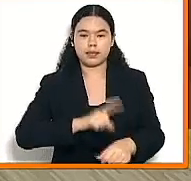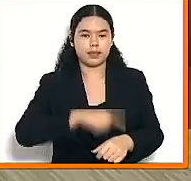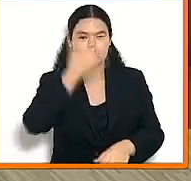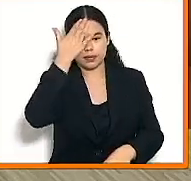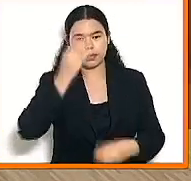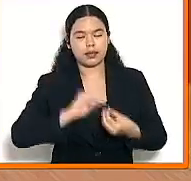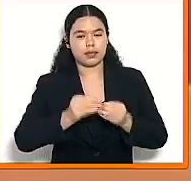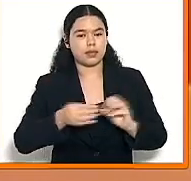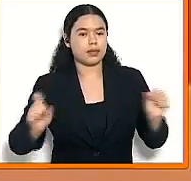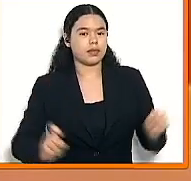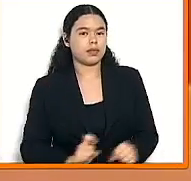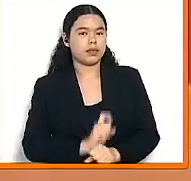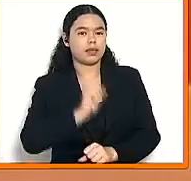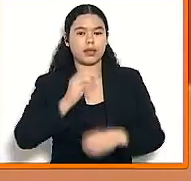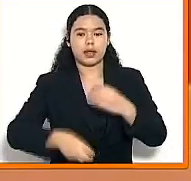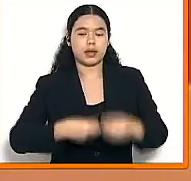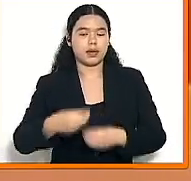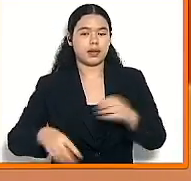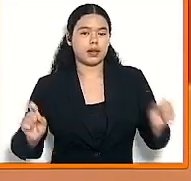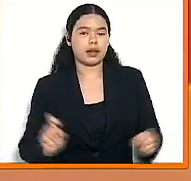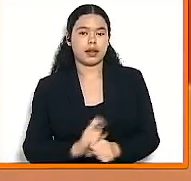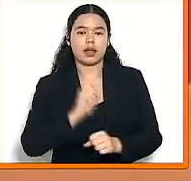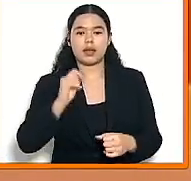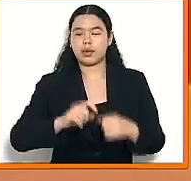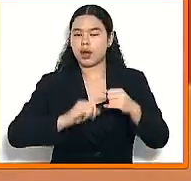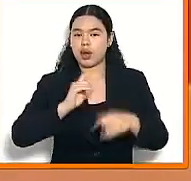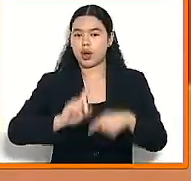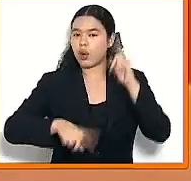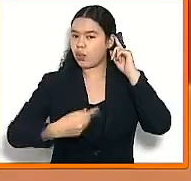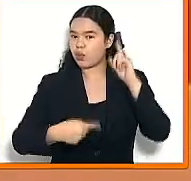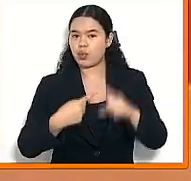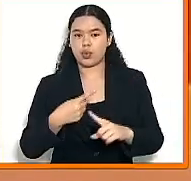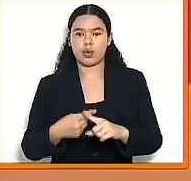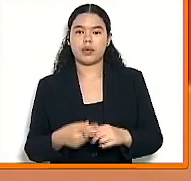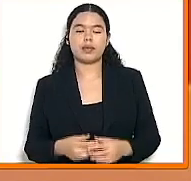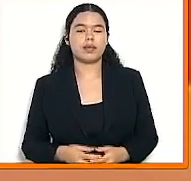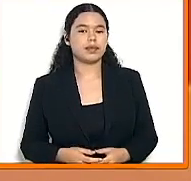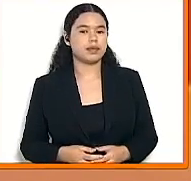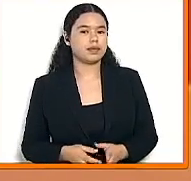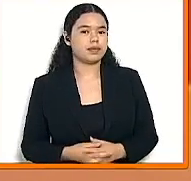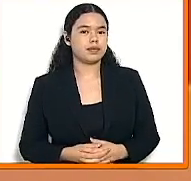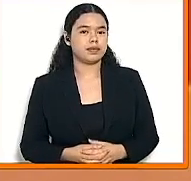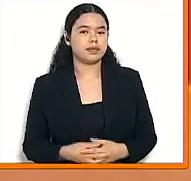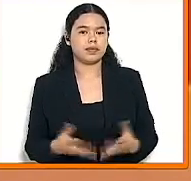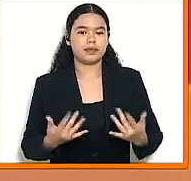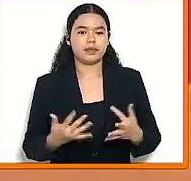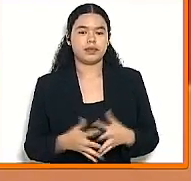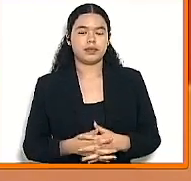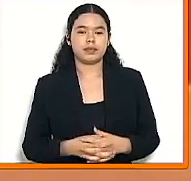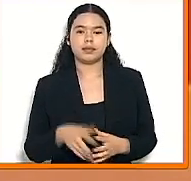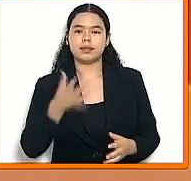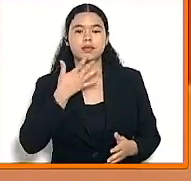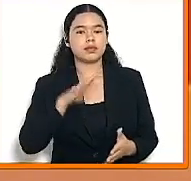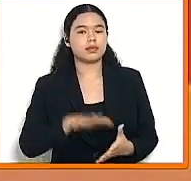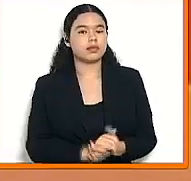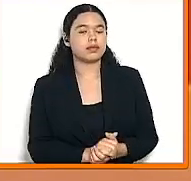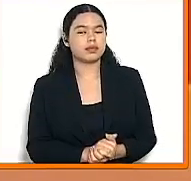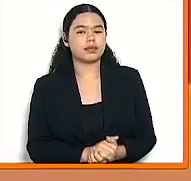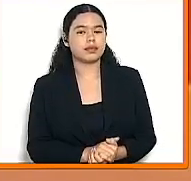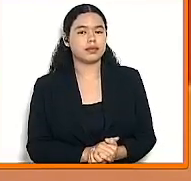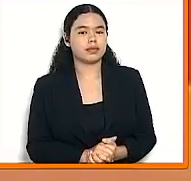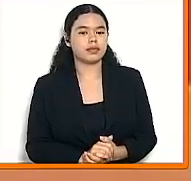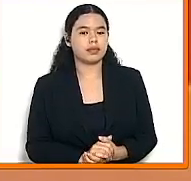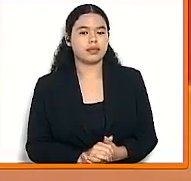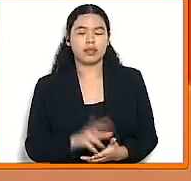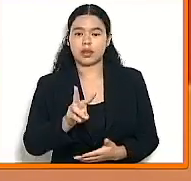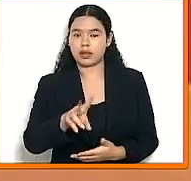de conocer cuál es esa esfera favorecida en su jugada de Multi-X y esta es... Muchísima suerte. Porque